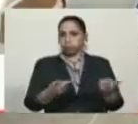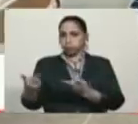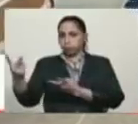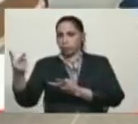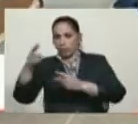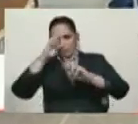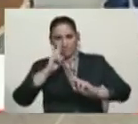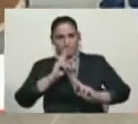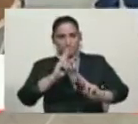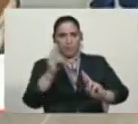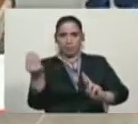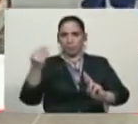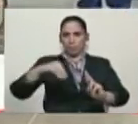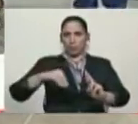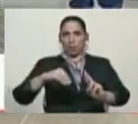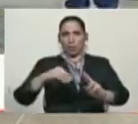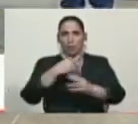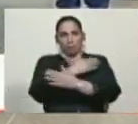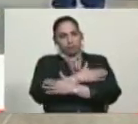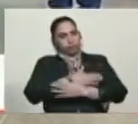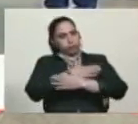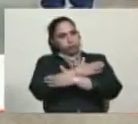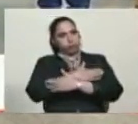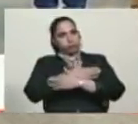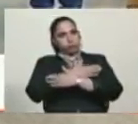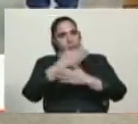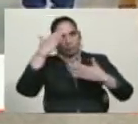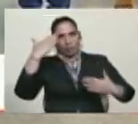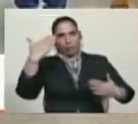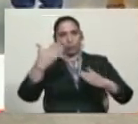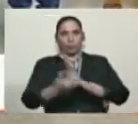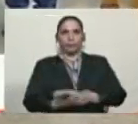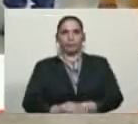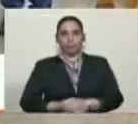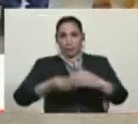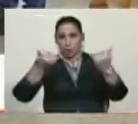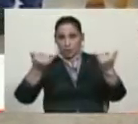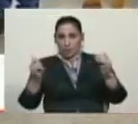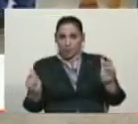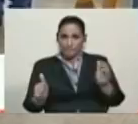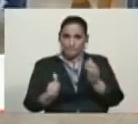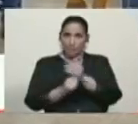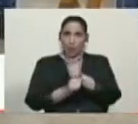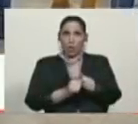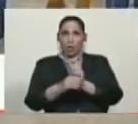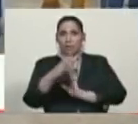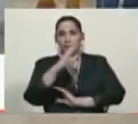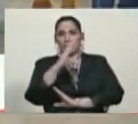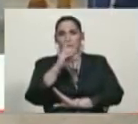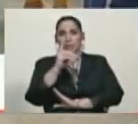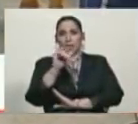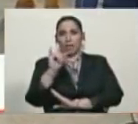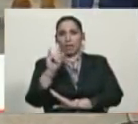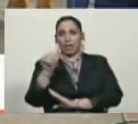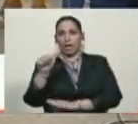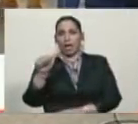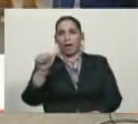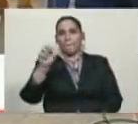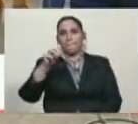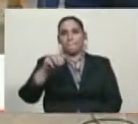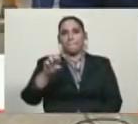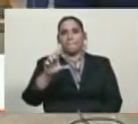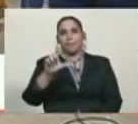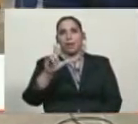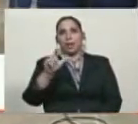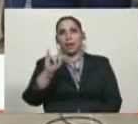respeto y más caluroso saludo nos encontramos aquí en el cede y a media blanco me acompañan el